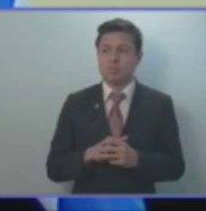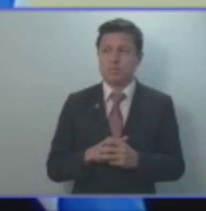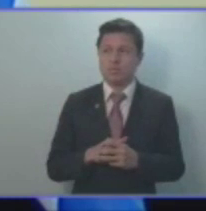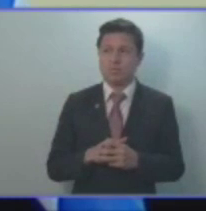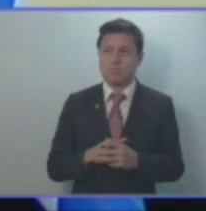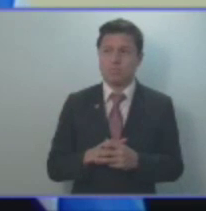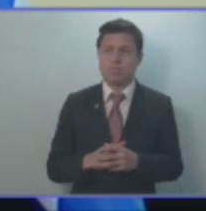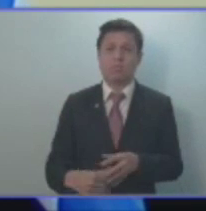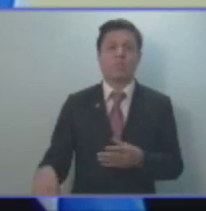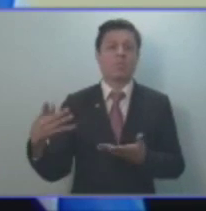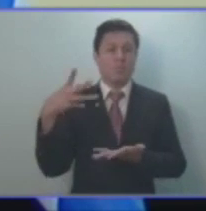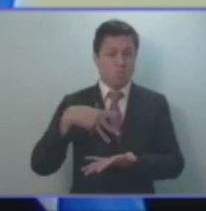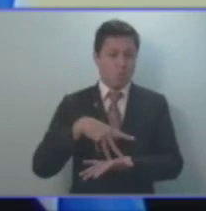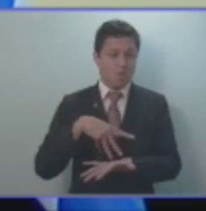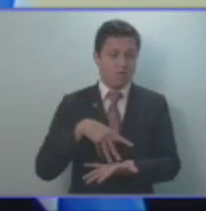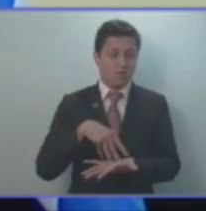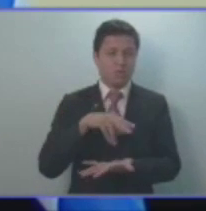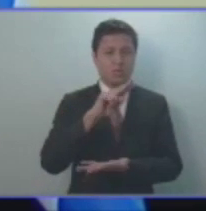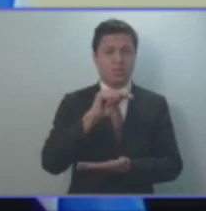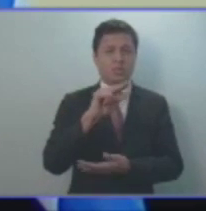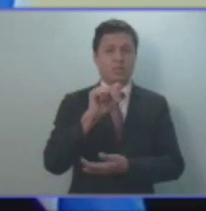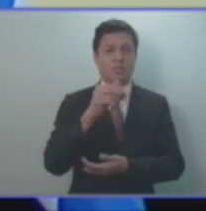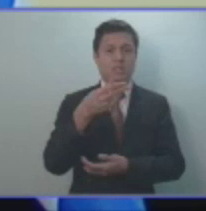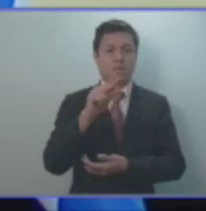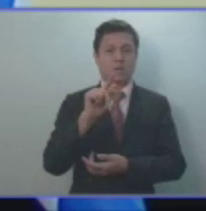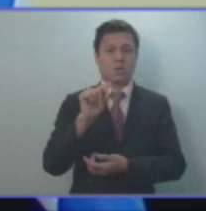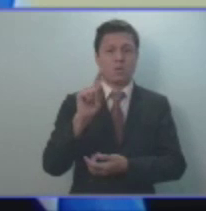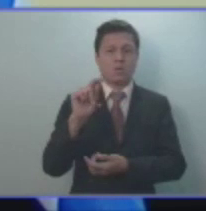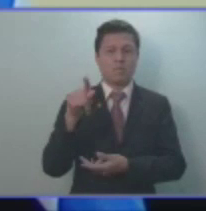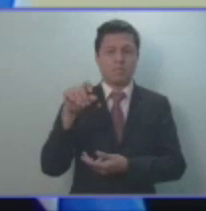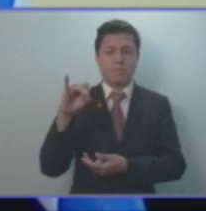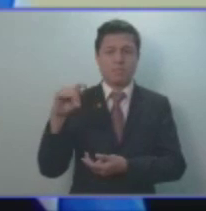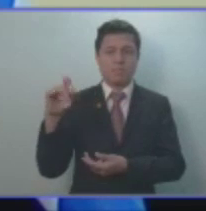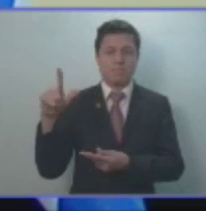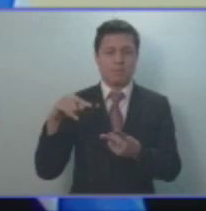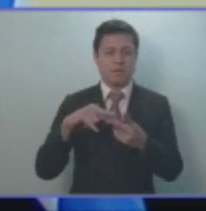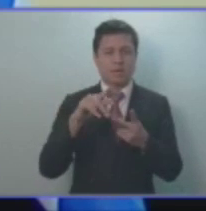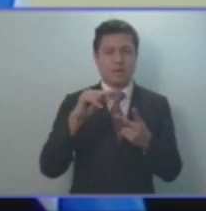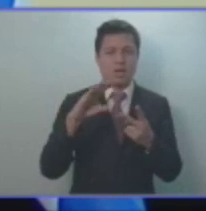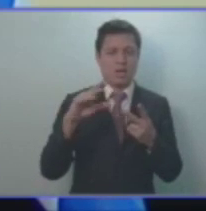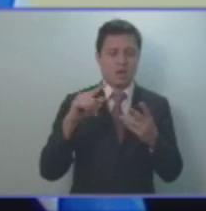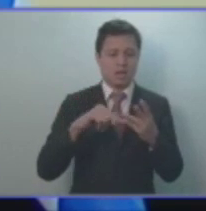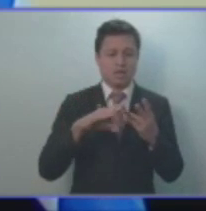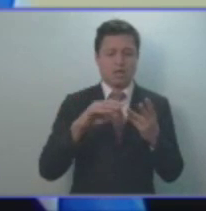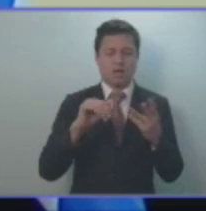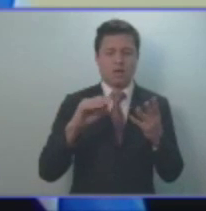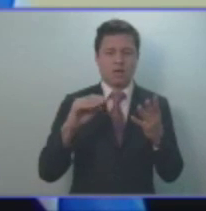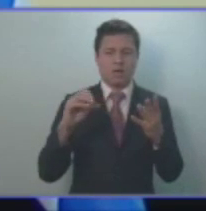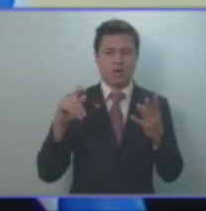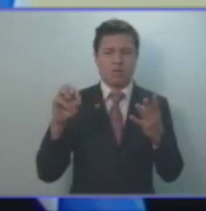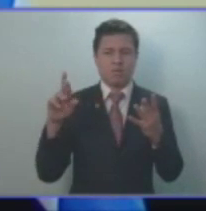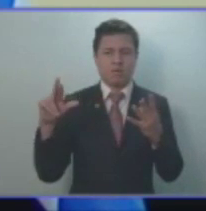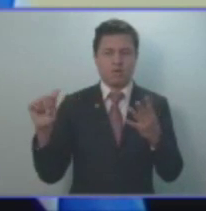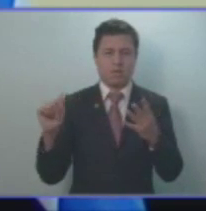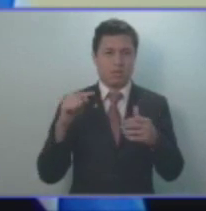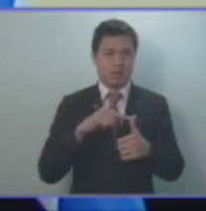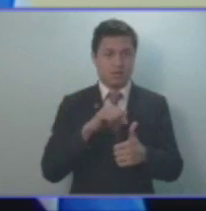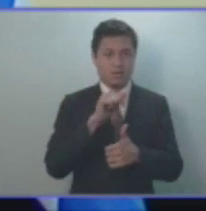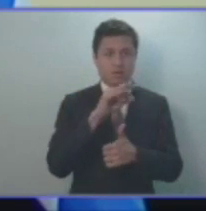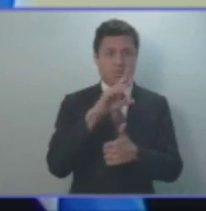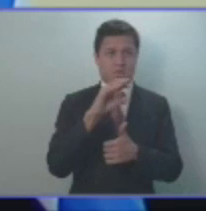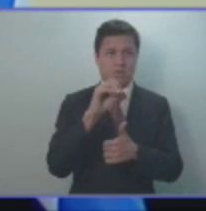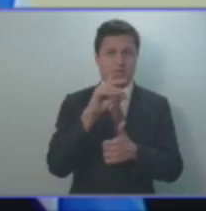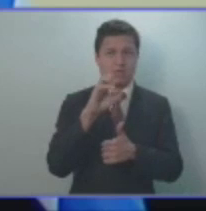la de los pueblos náhuatl, pipil, lenca, cacaoperas y los afro,